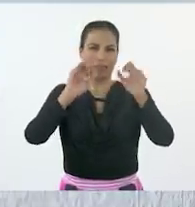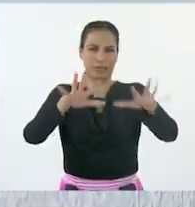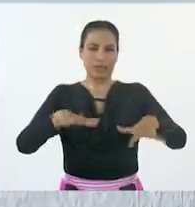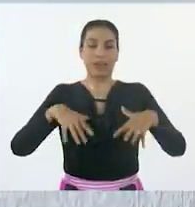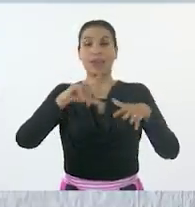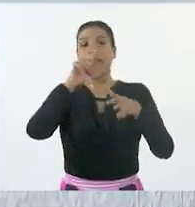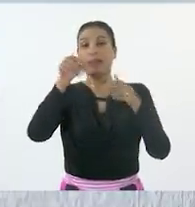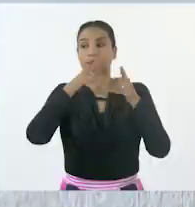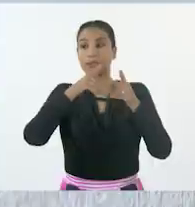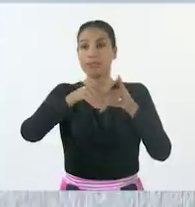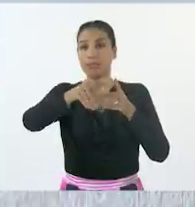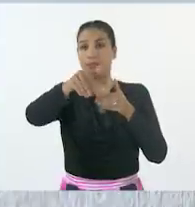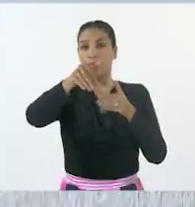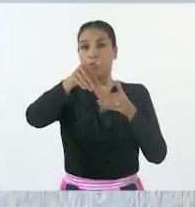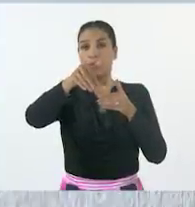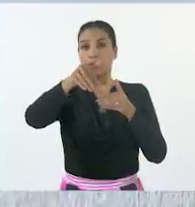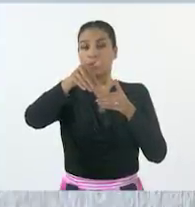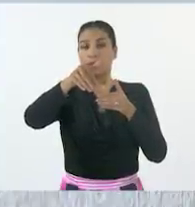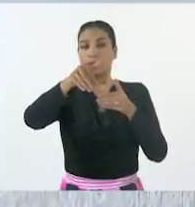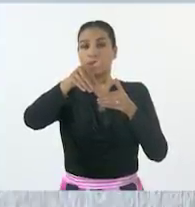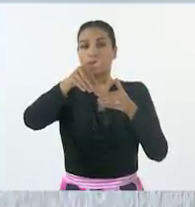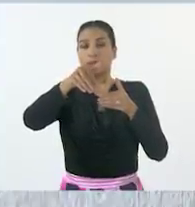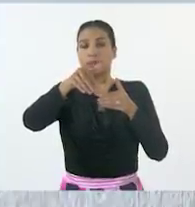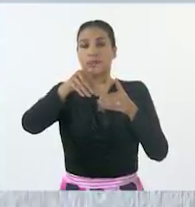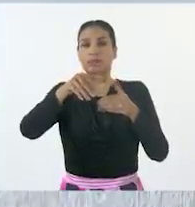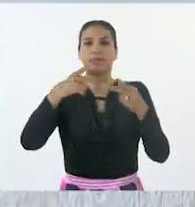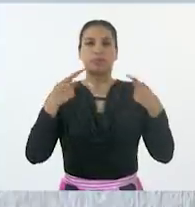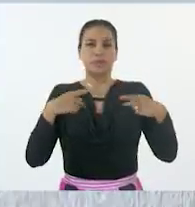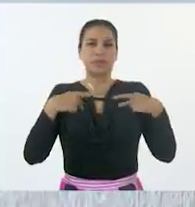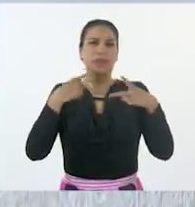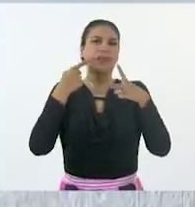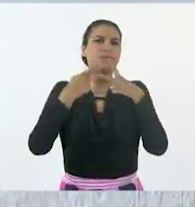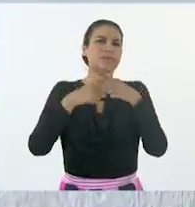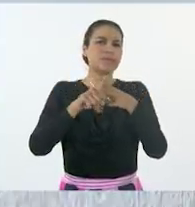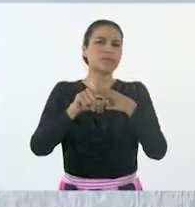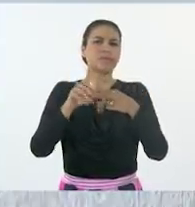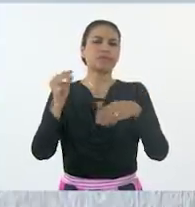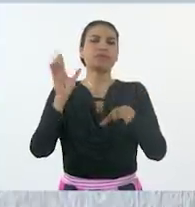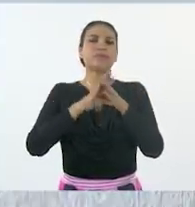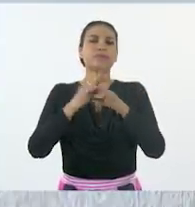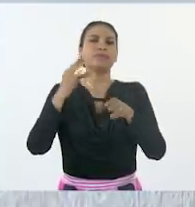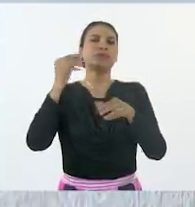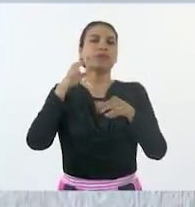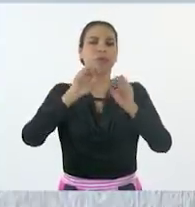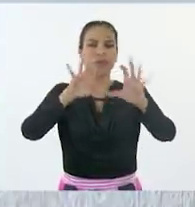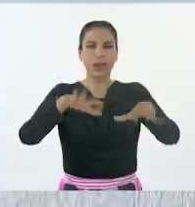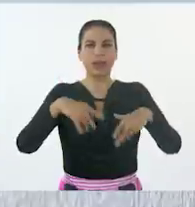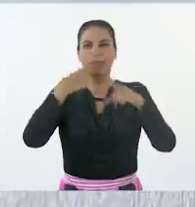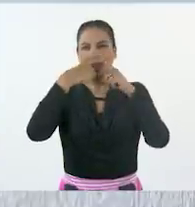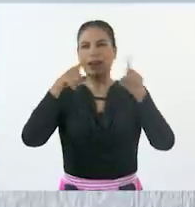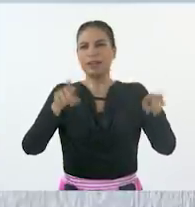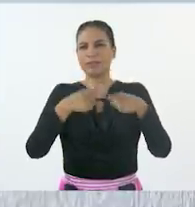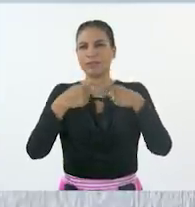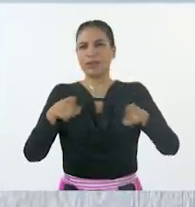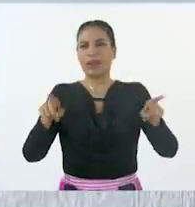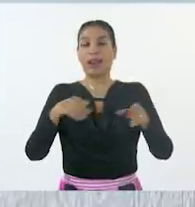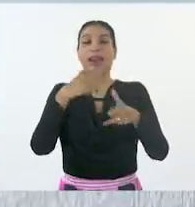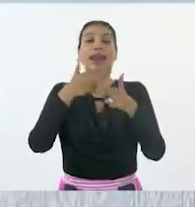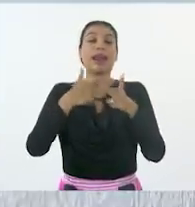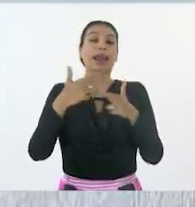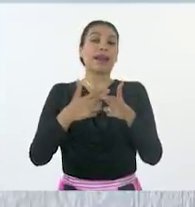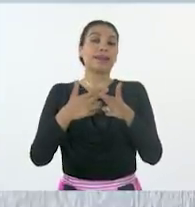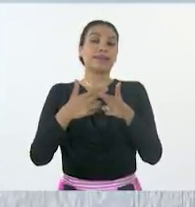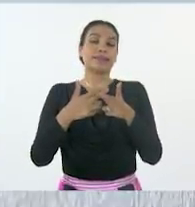ahí en adelante, los demás compositores empezaron a incluirlos en su repertorio, hasta que, por